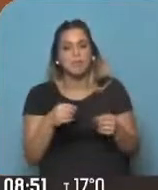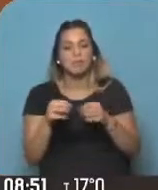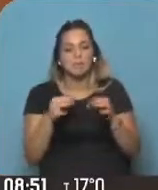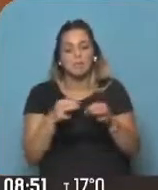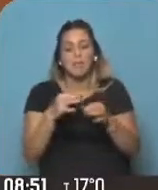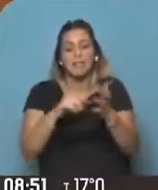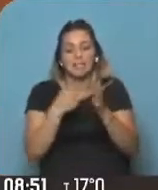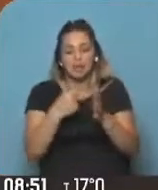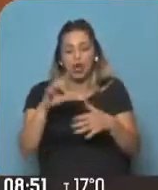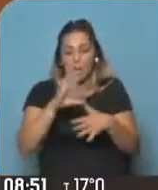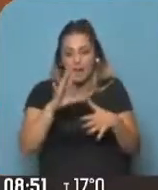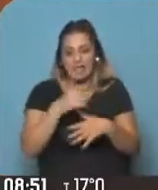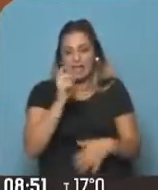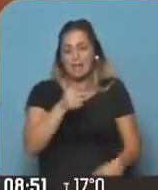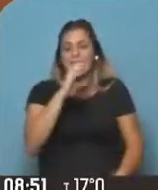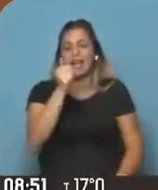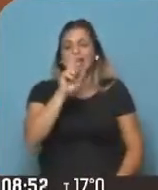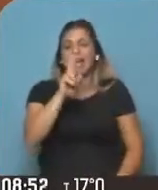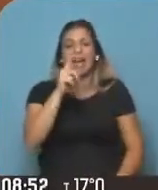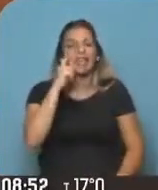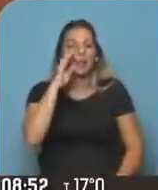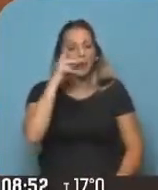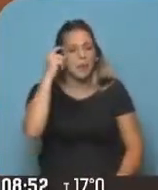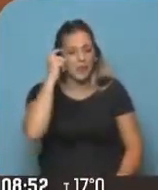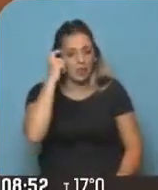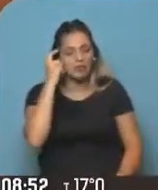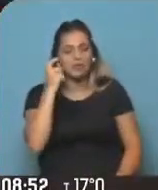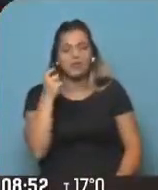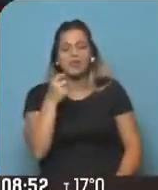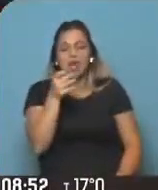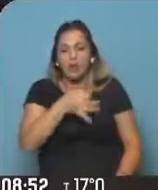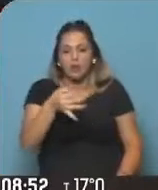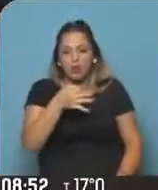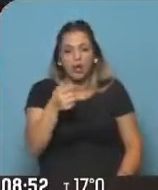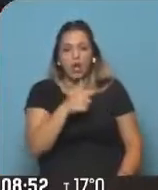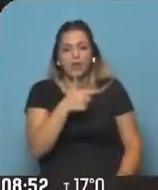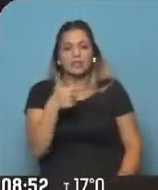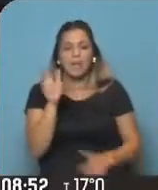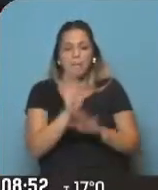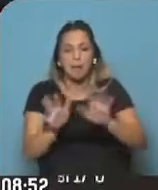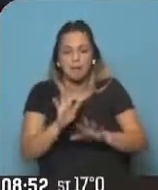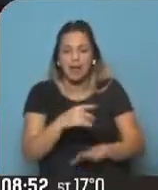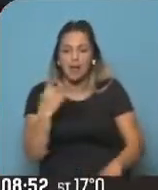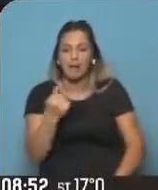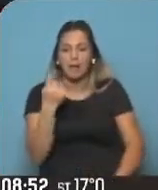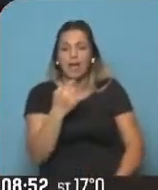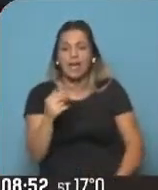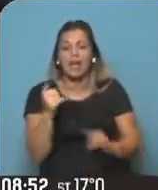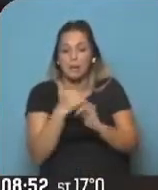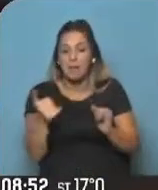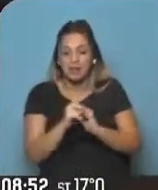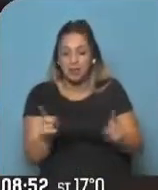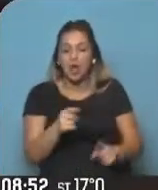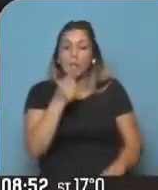y en el caribe es que ni siquiera esas poblaciones están preparadas para huracanes de intensidad media si los